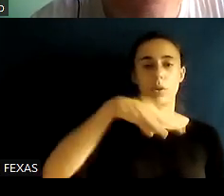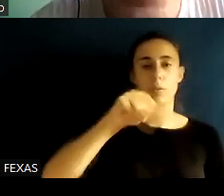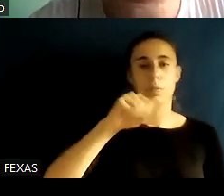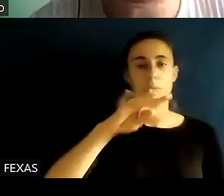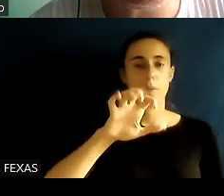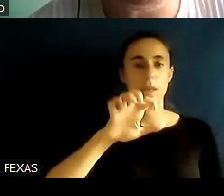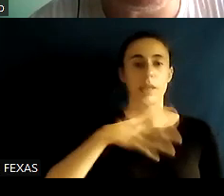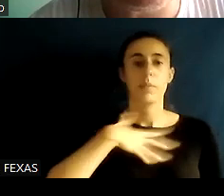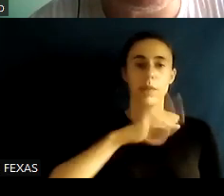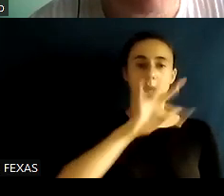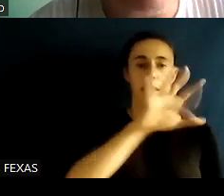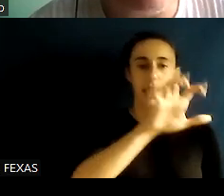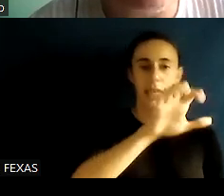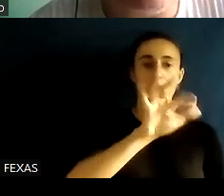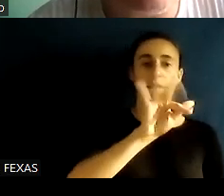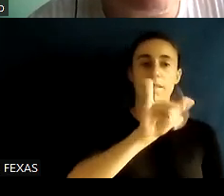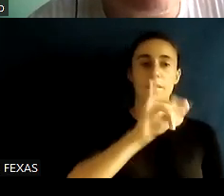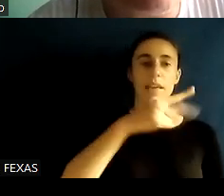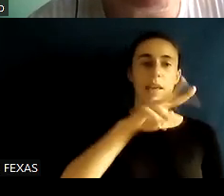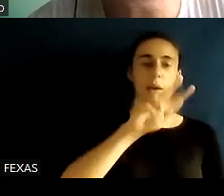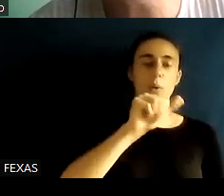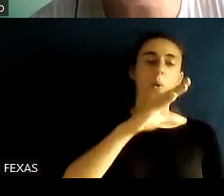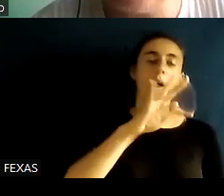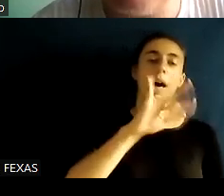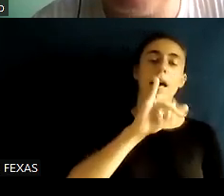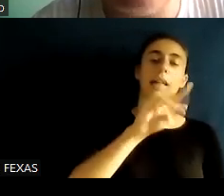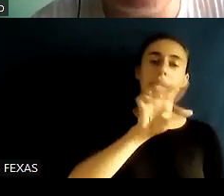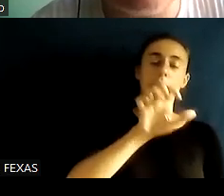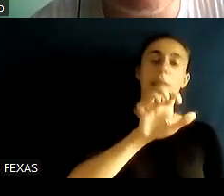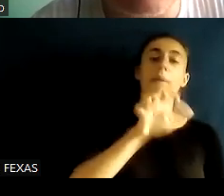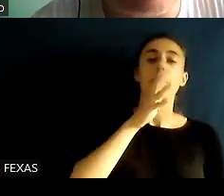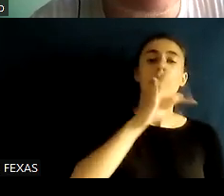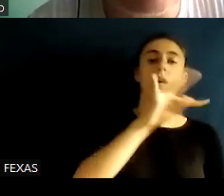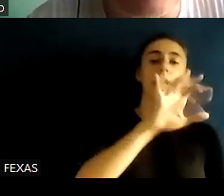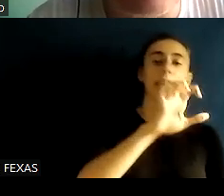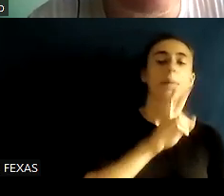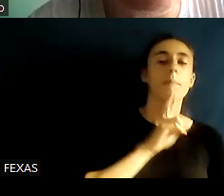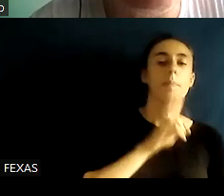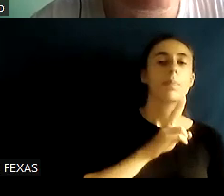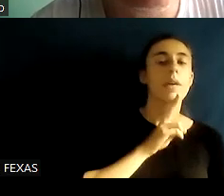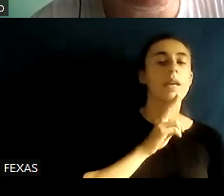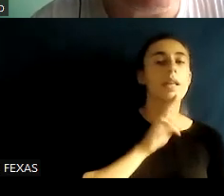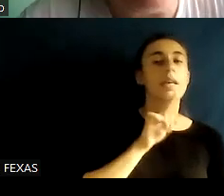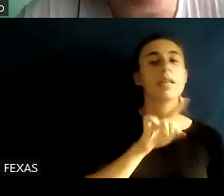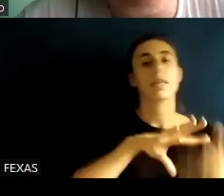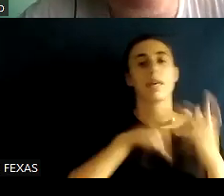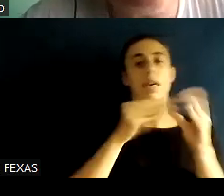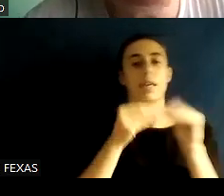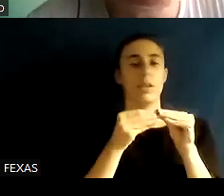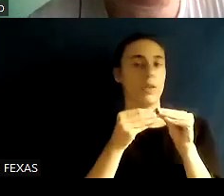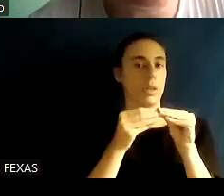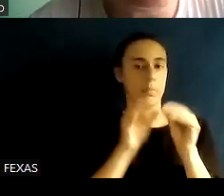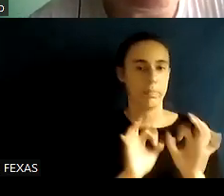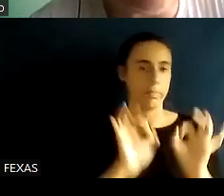Figoactive, que además de la teína del té verde, son unos adaptógenos